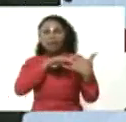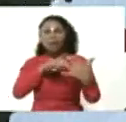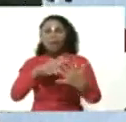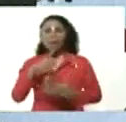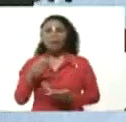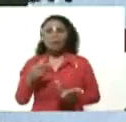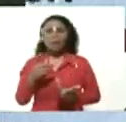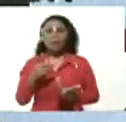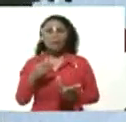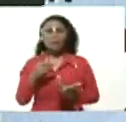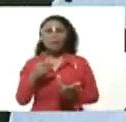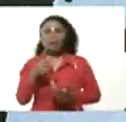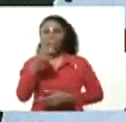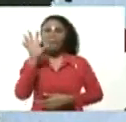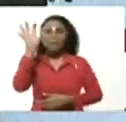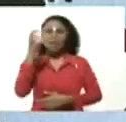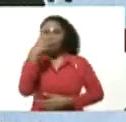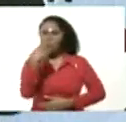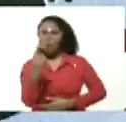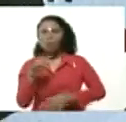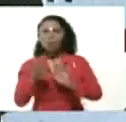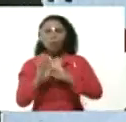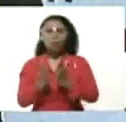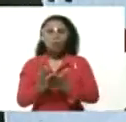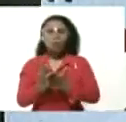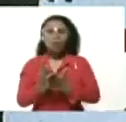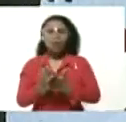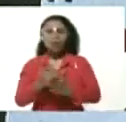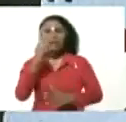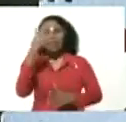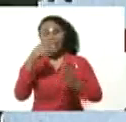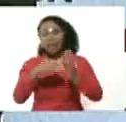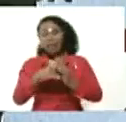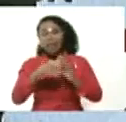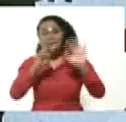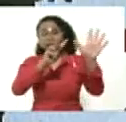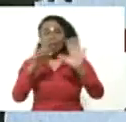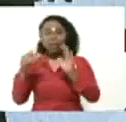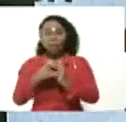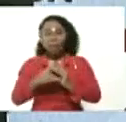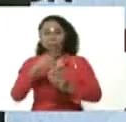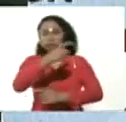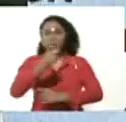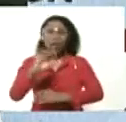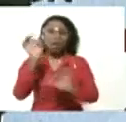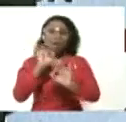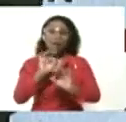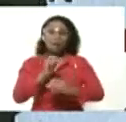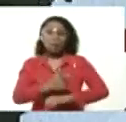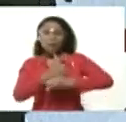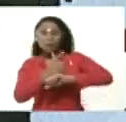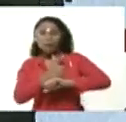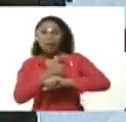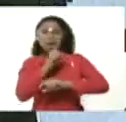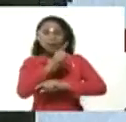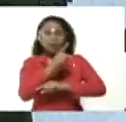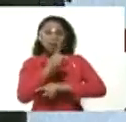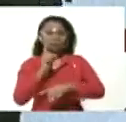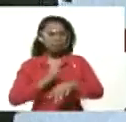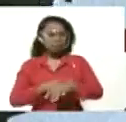del mundo, con un ejército de 70.000 personas no especialmente bien armadas. Tiempos